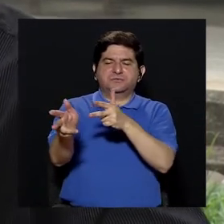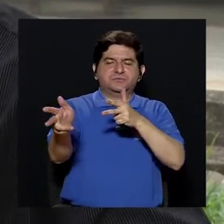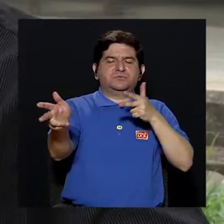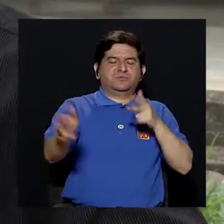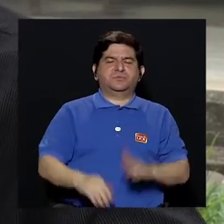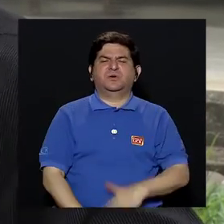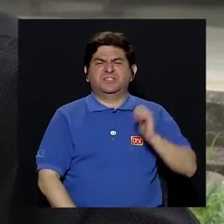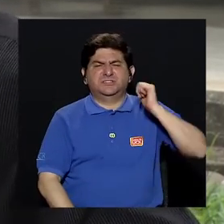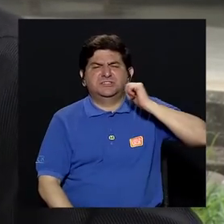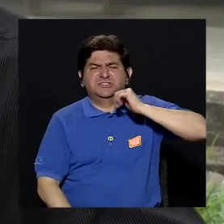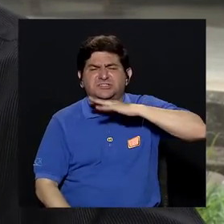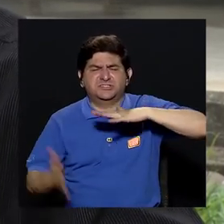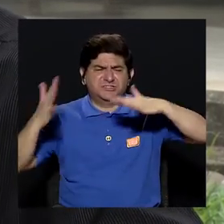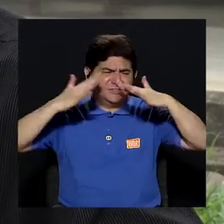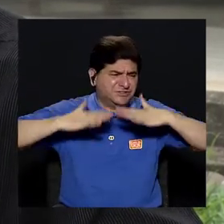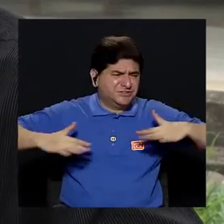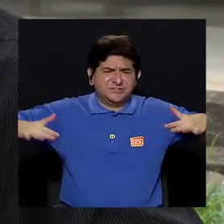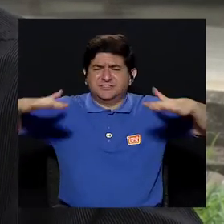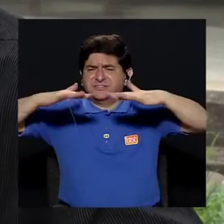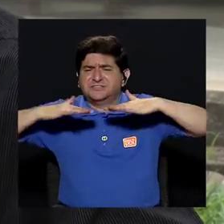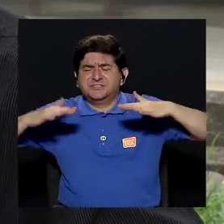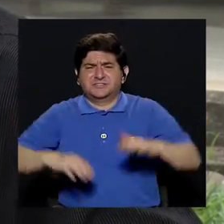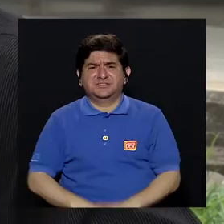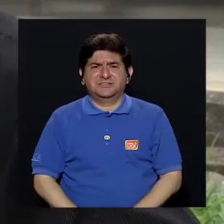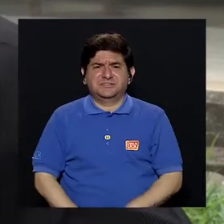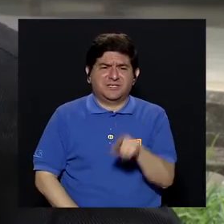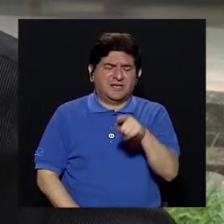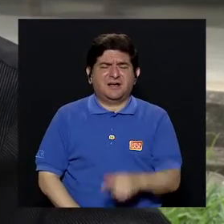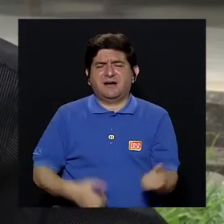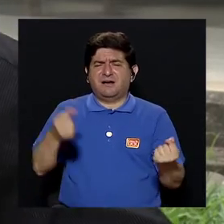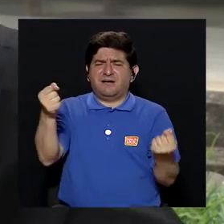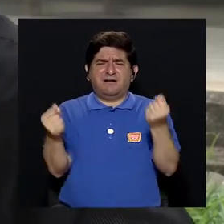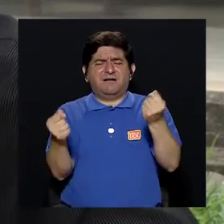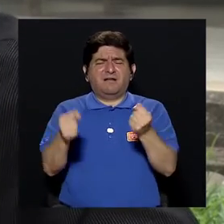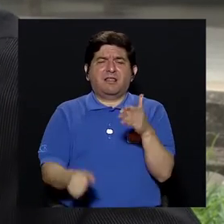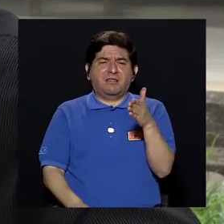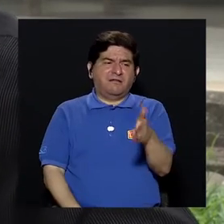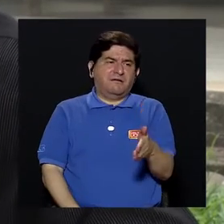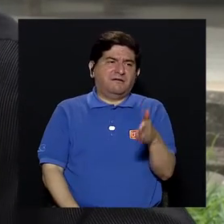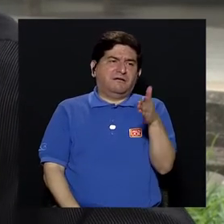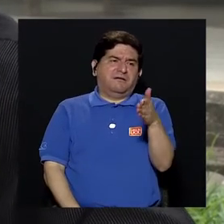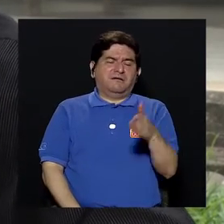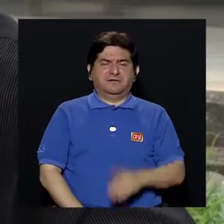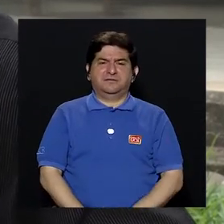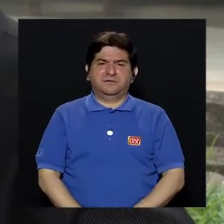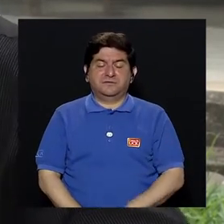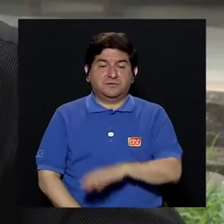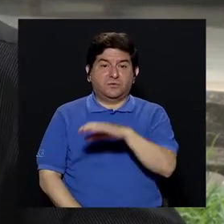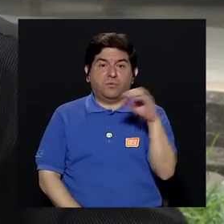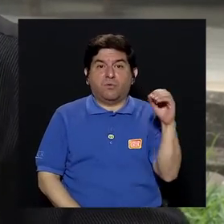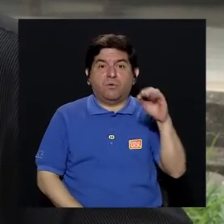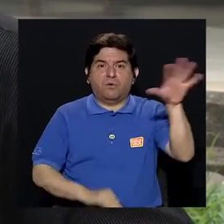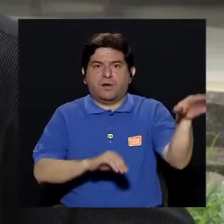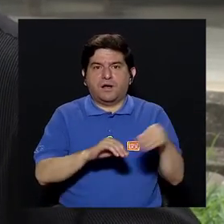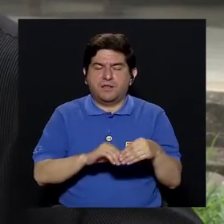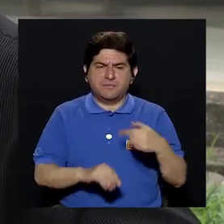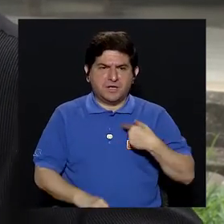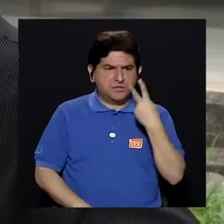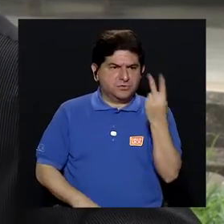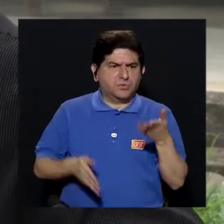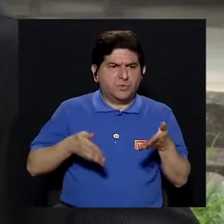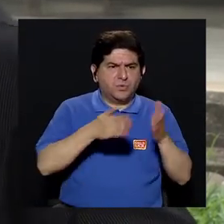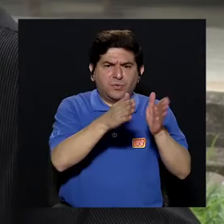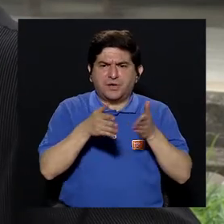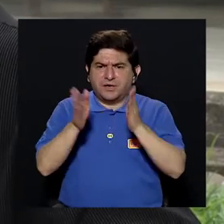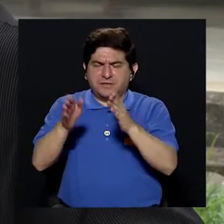tránsito, la contaminación ambiental, el tráfico lento, además de eso, que casi que uno